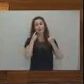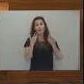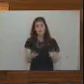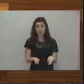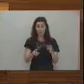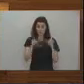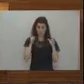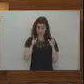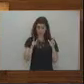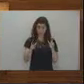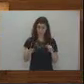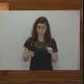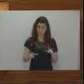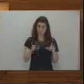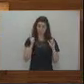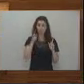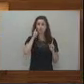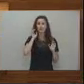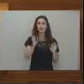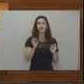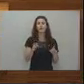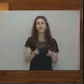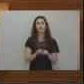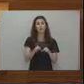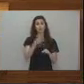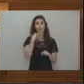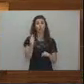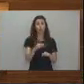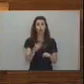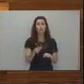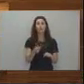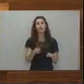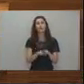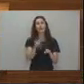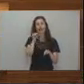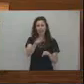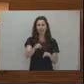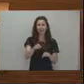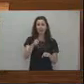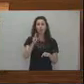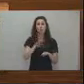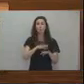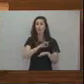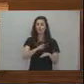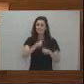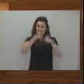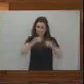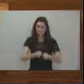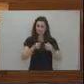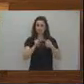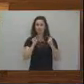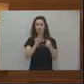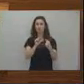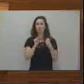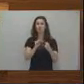no porque creyese que aquel adolescente era inocente, fuerza la discusión y no da su voto.